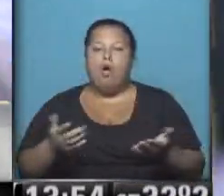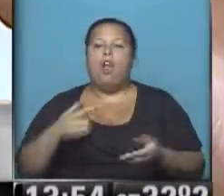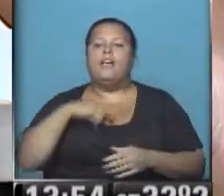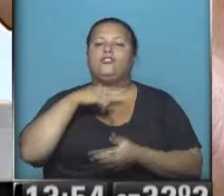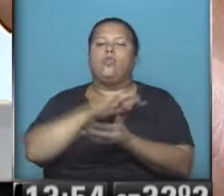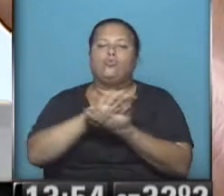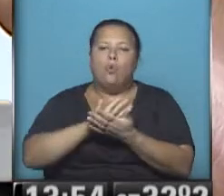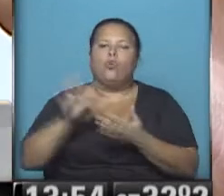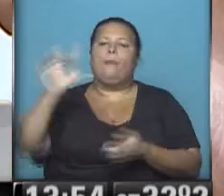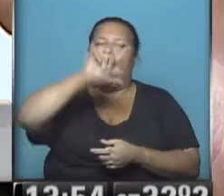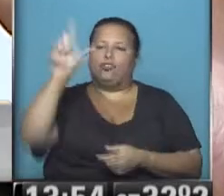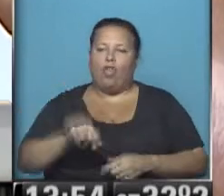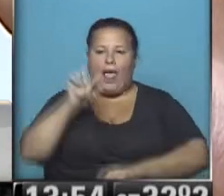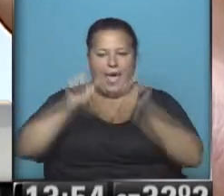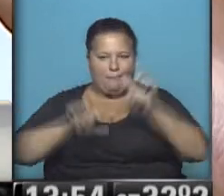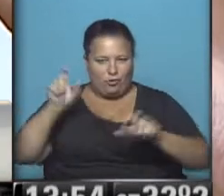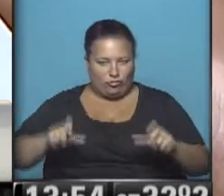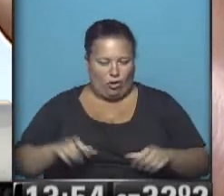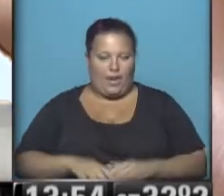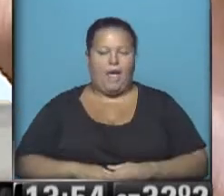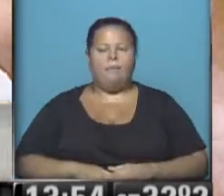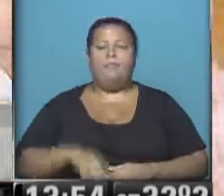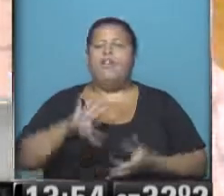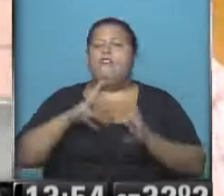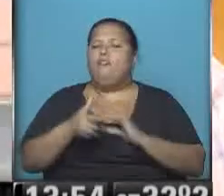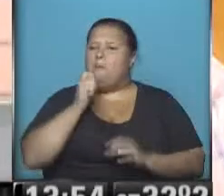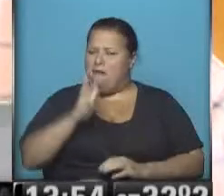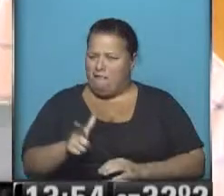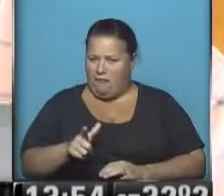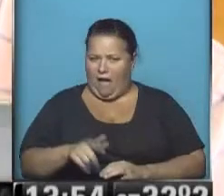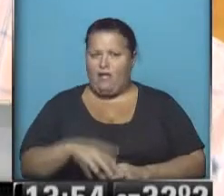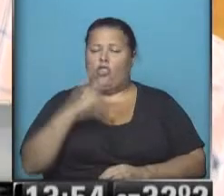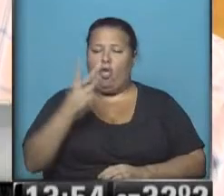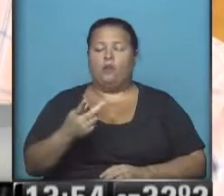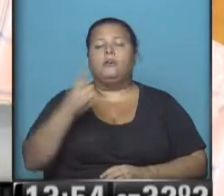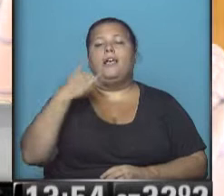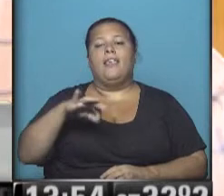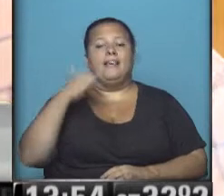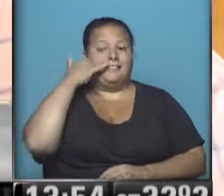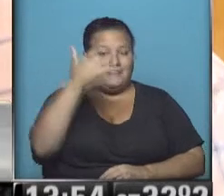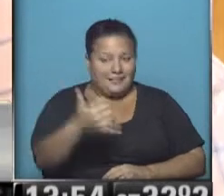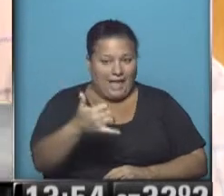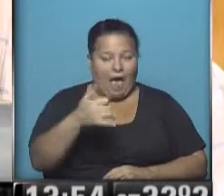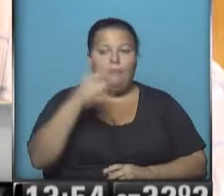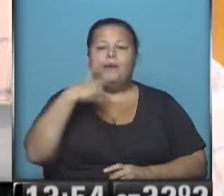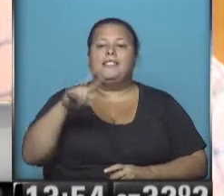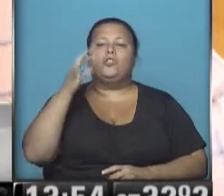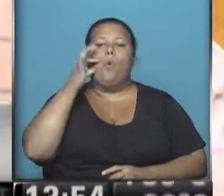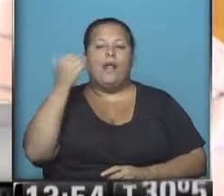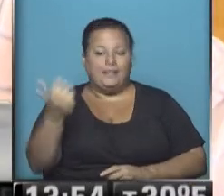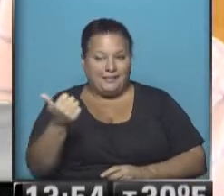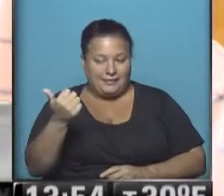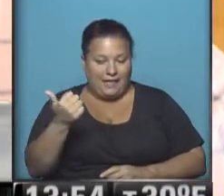integral a todos los ciudadanos del territorio nacional los procedimientos son muy sencillos y son 21 telefónicamente marcando el 146